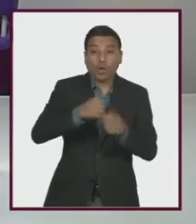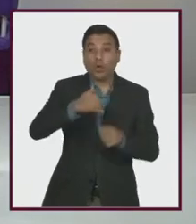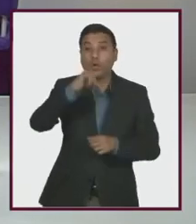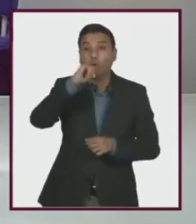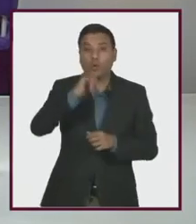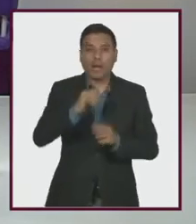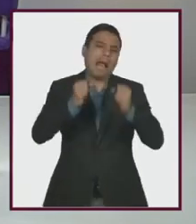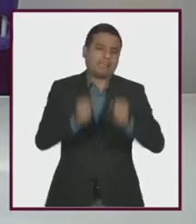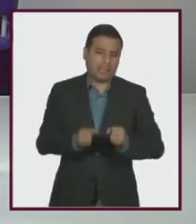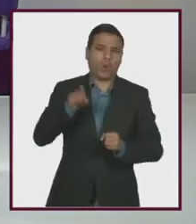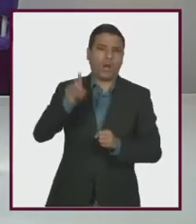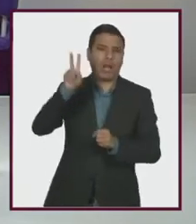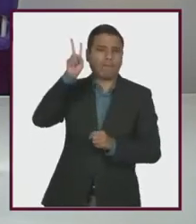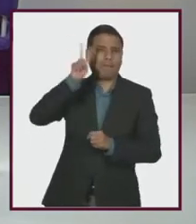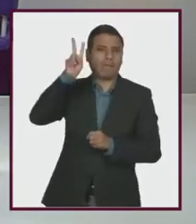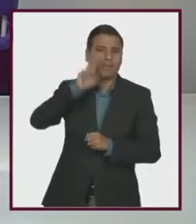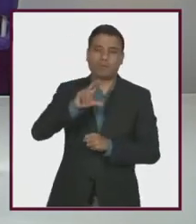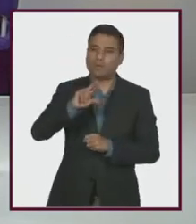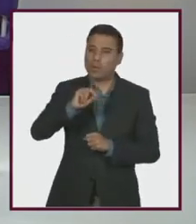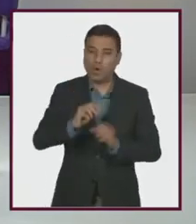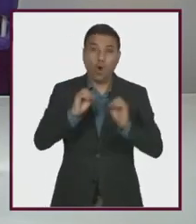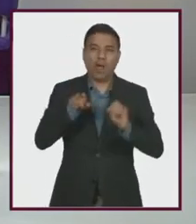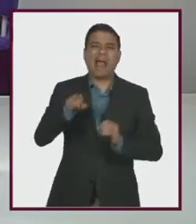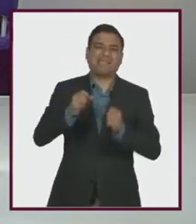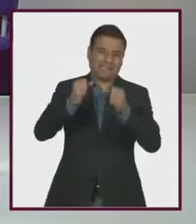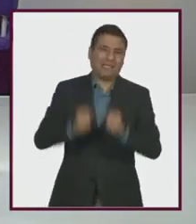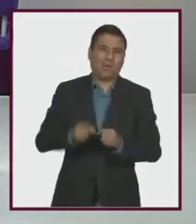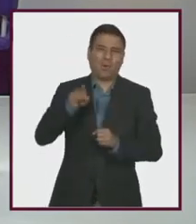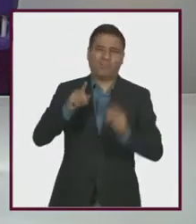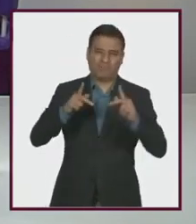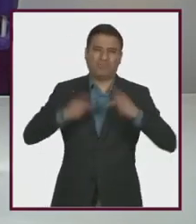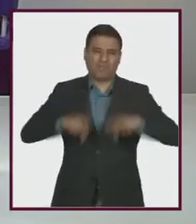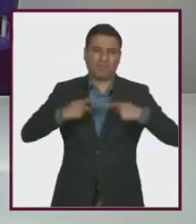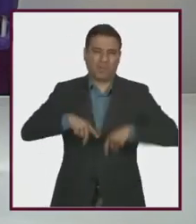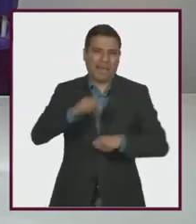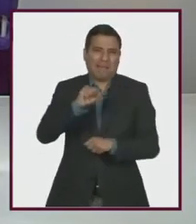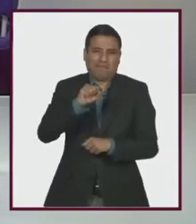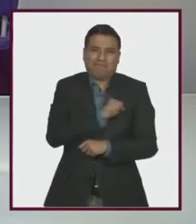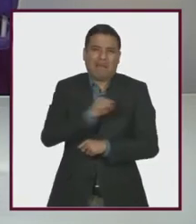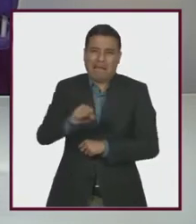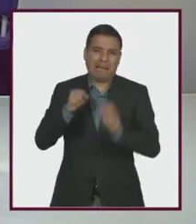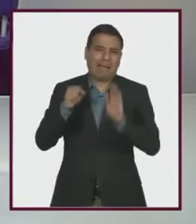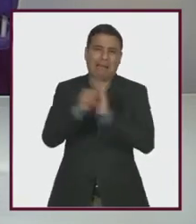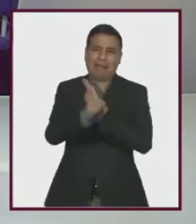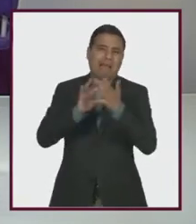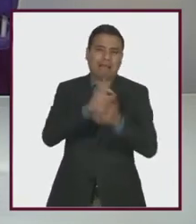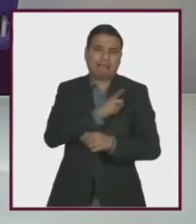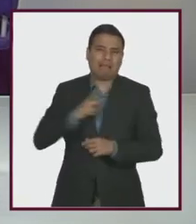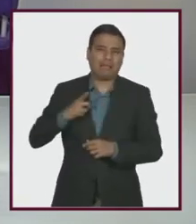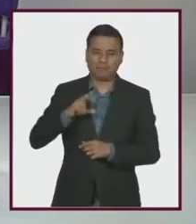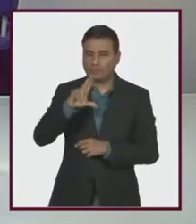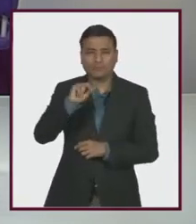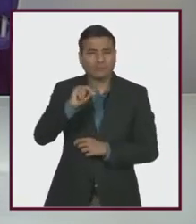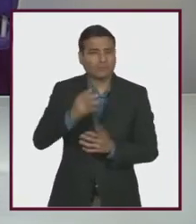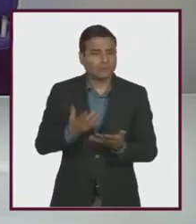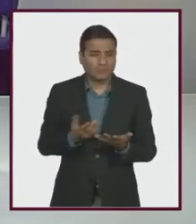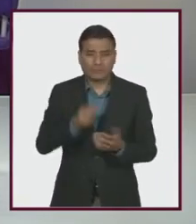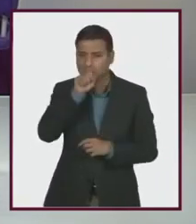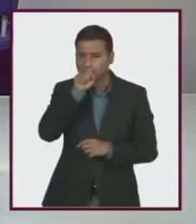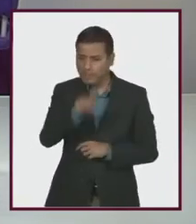hablar de la criminalización de las personas que consumen, y eso es algo que también hacemos, ¿no? Porque cuando